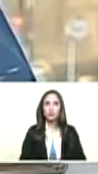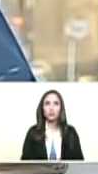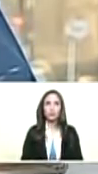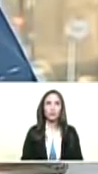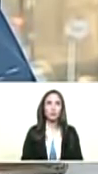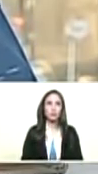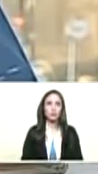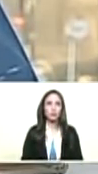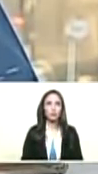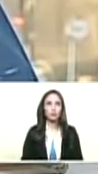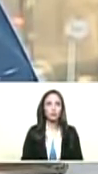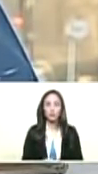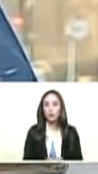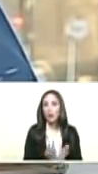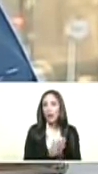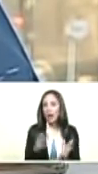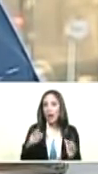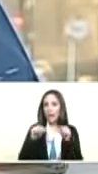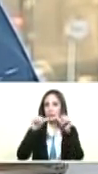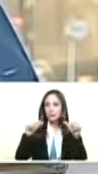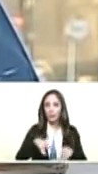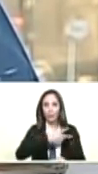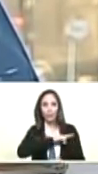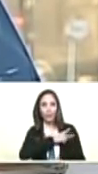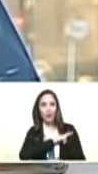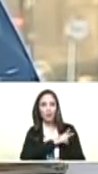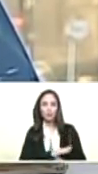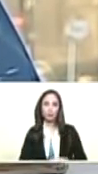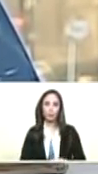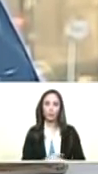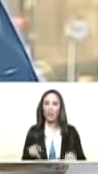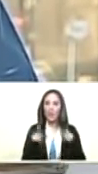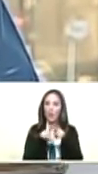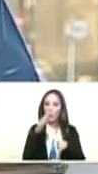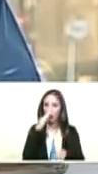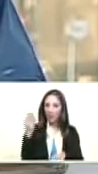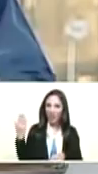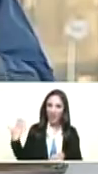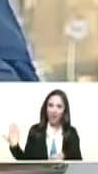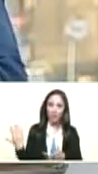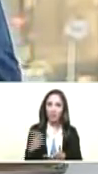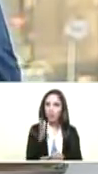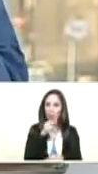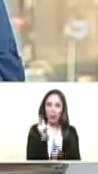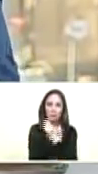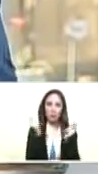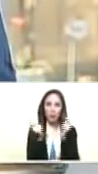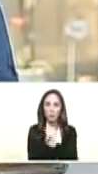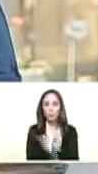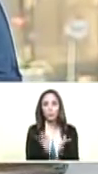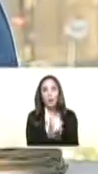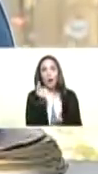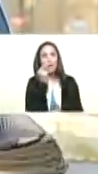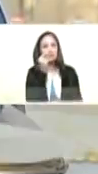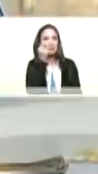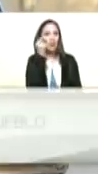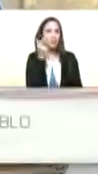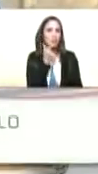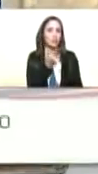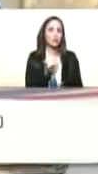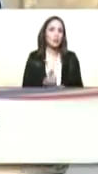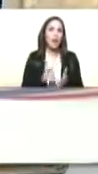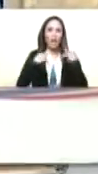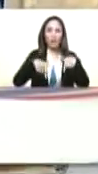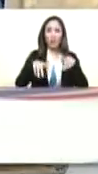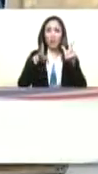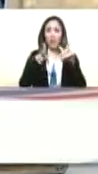Increíble, un sistema electoral fraudulento, medieval, sin garantía. Y sale Santos declarando, el proceso electoral